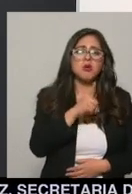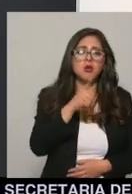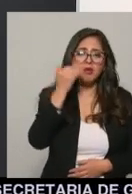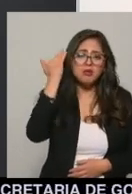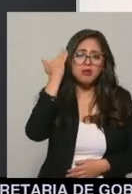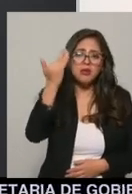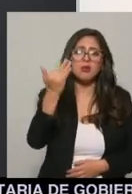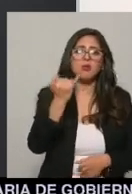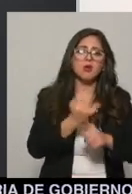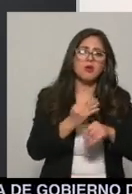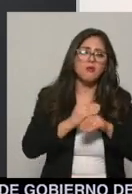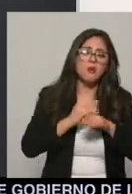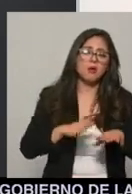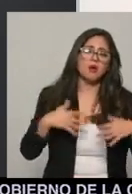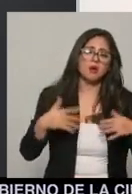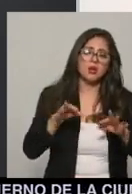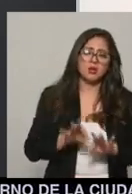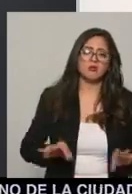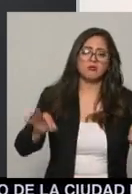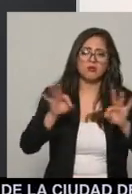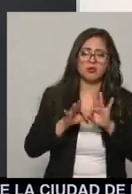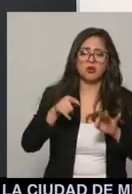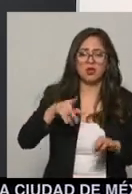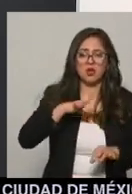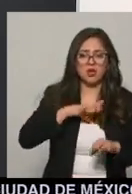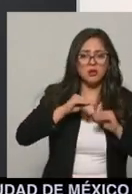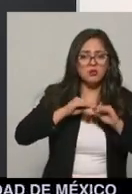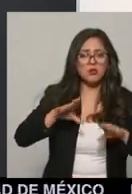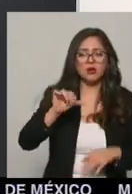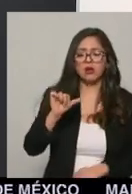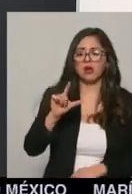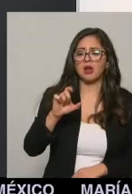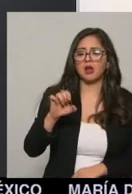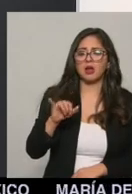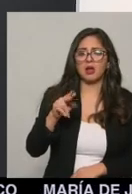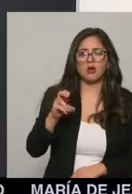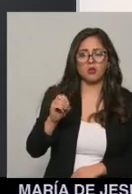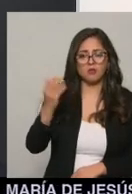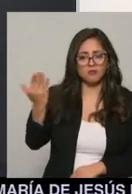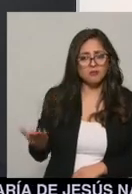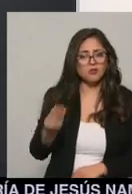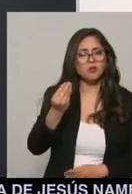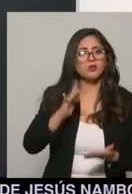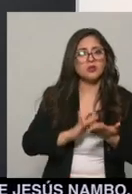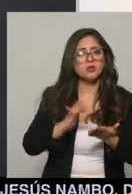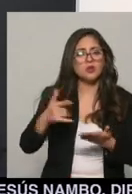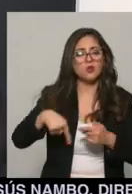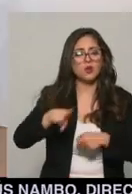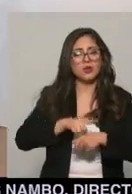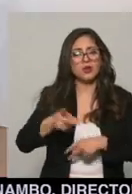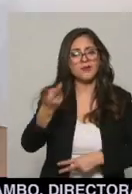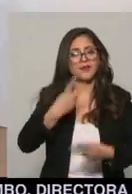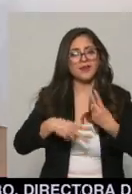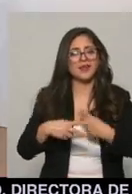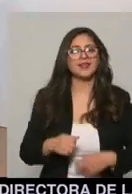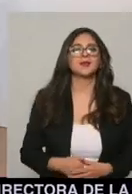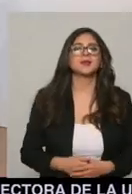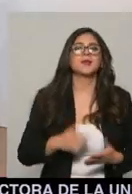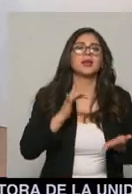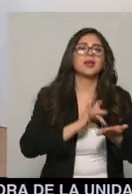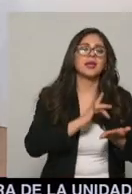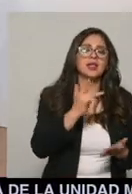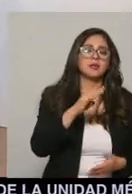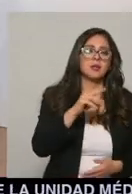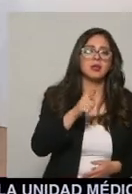con contenidos inteligentes como los que tiene y produce Alejandro Alonso? Muchísimas gracias por tu presencia. Gracias, Mariana, gracias, Te